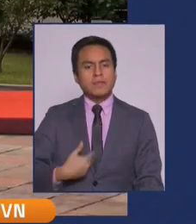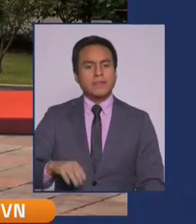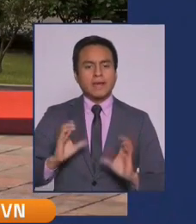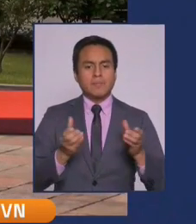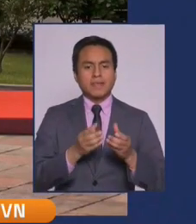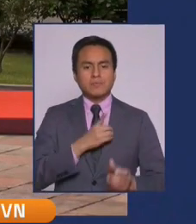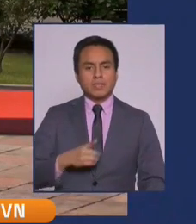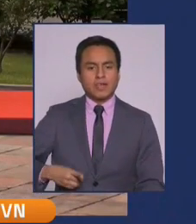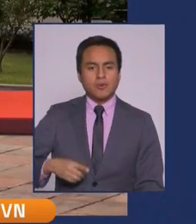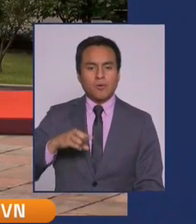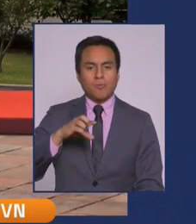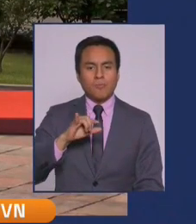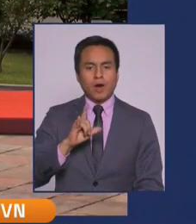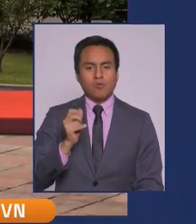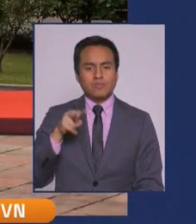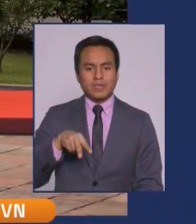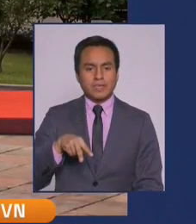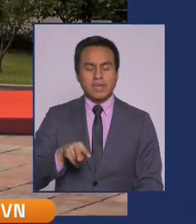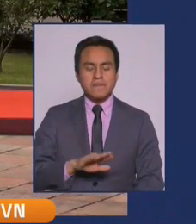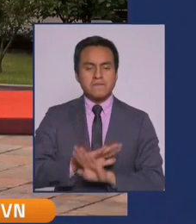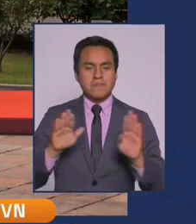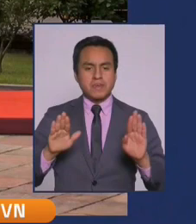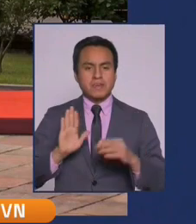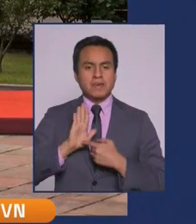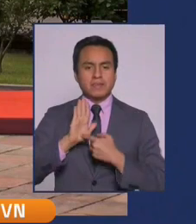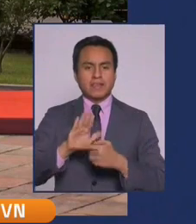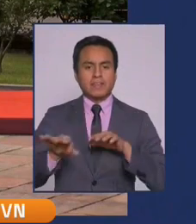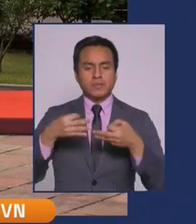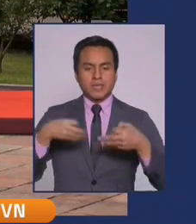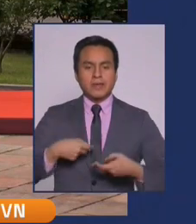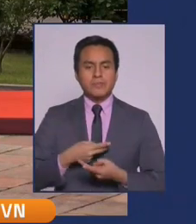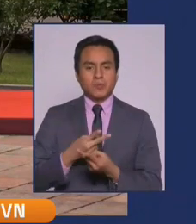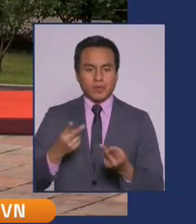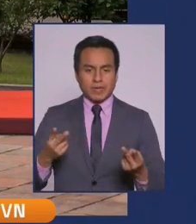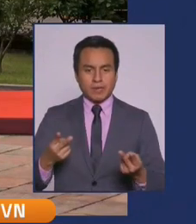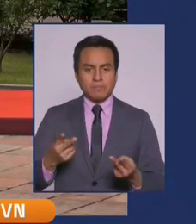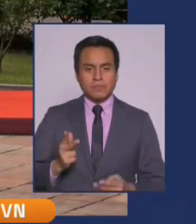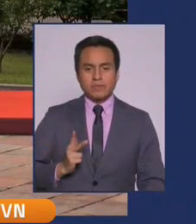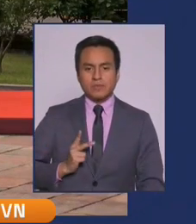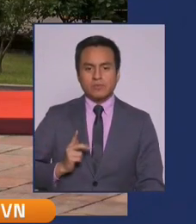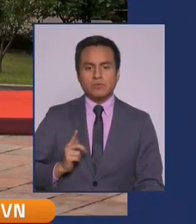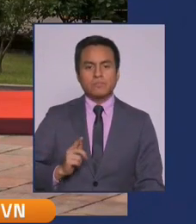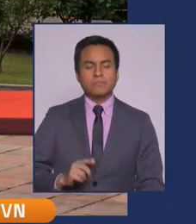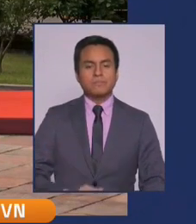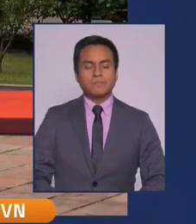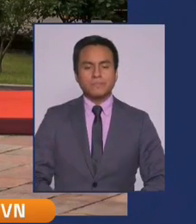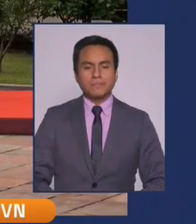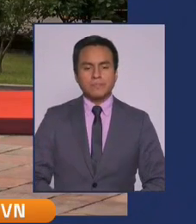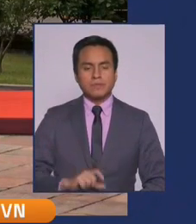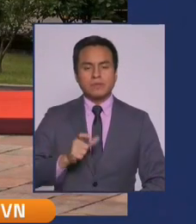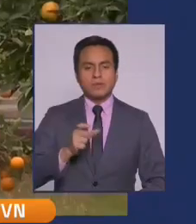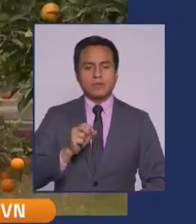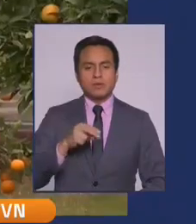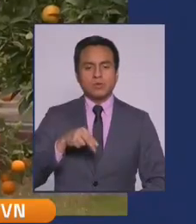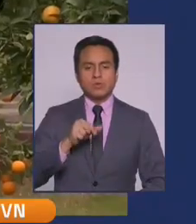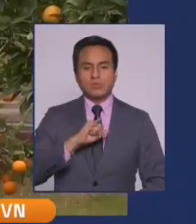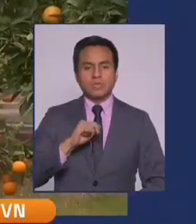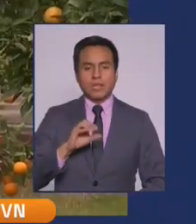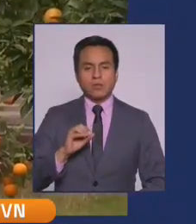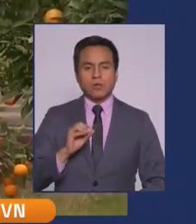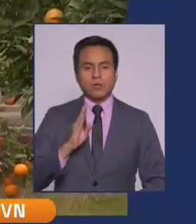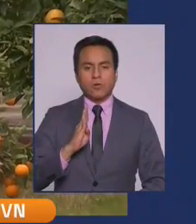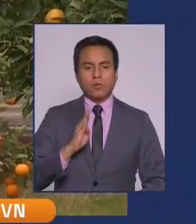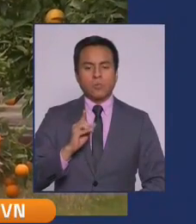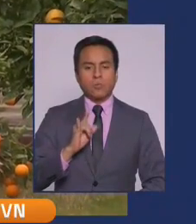ahí, no por ser militante Evópoli, y Evópoli siempre ha planteado que es partidario de limitar